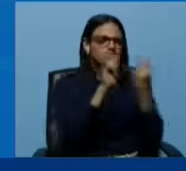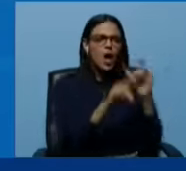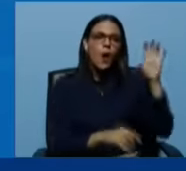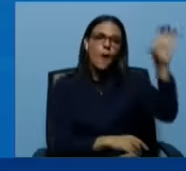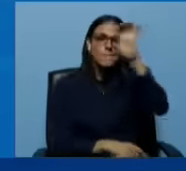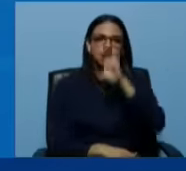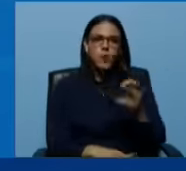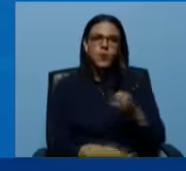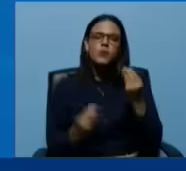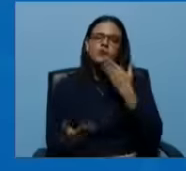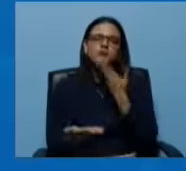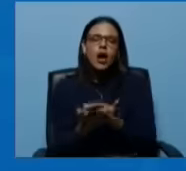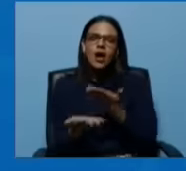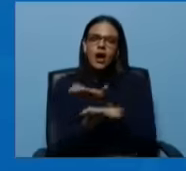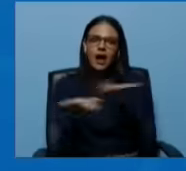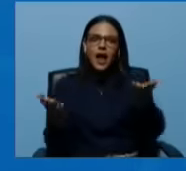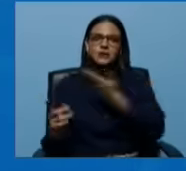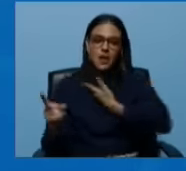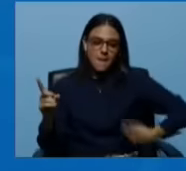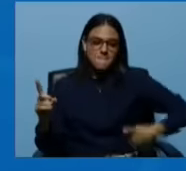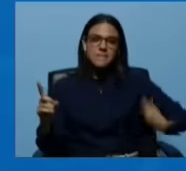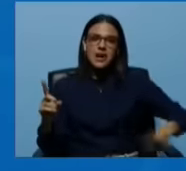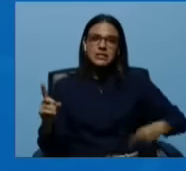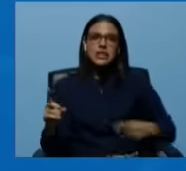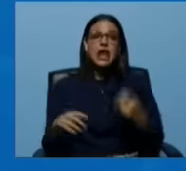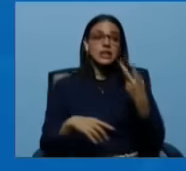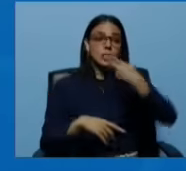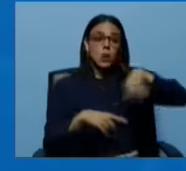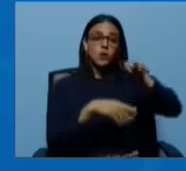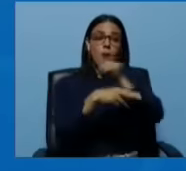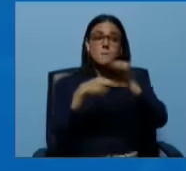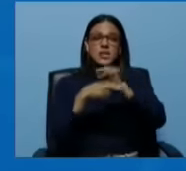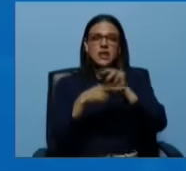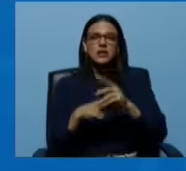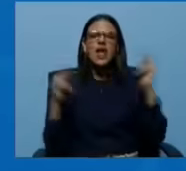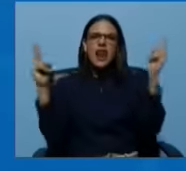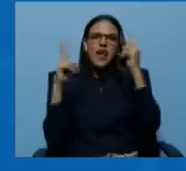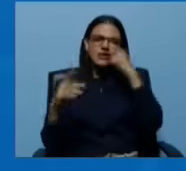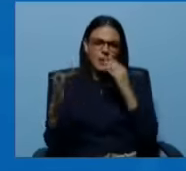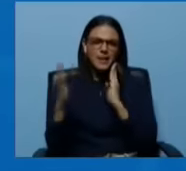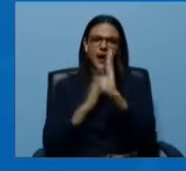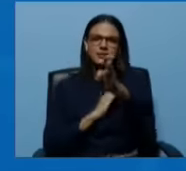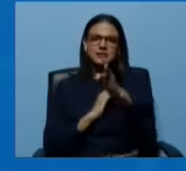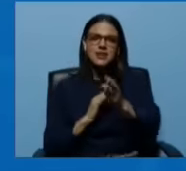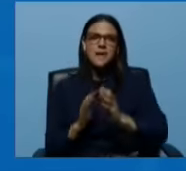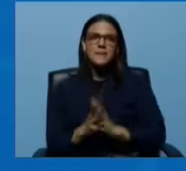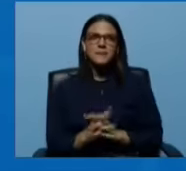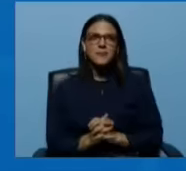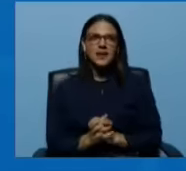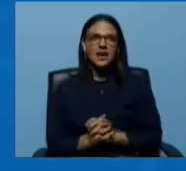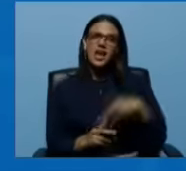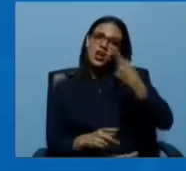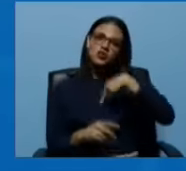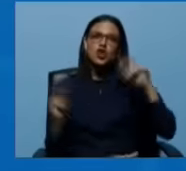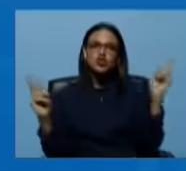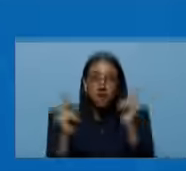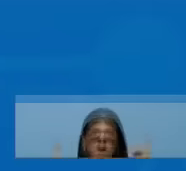gracias, presidente, primeros ministros. ¡Hasta la victoria siempre!